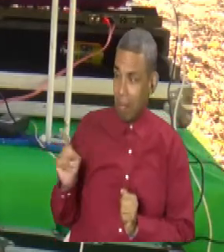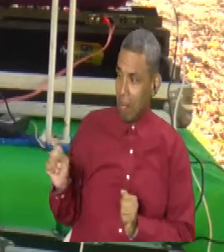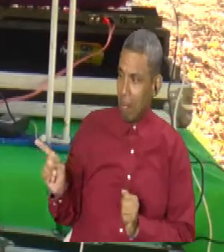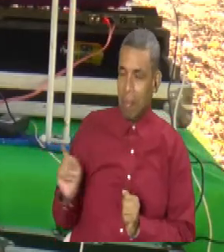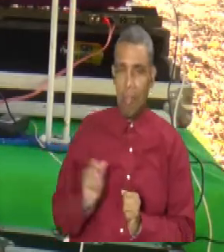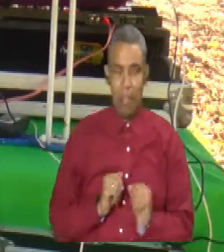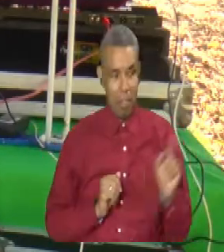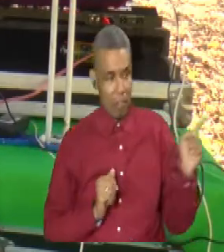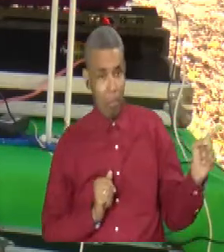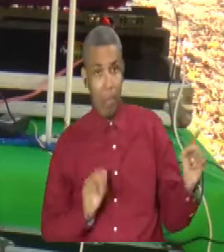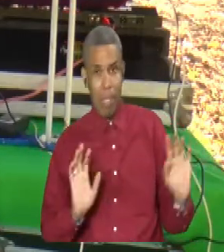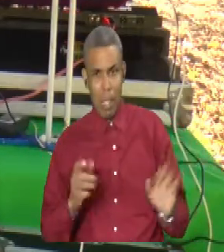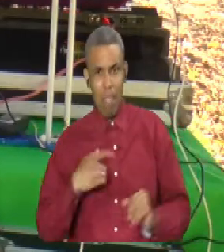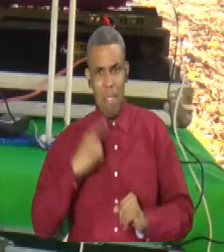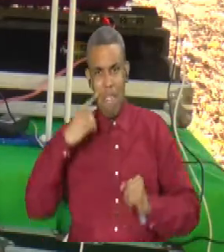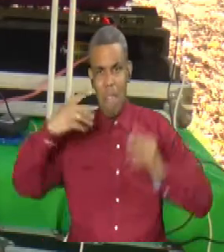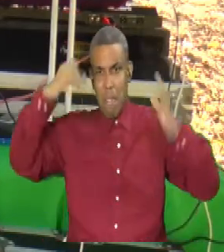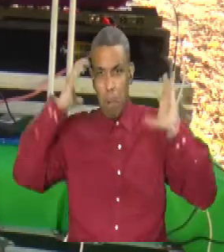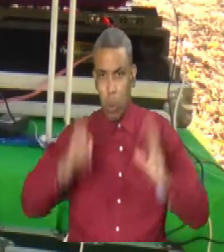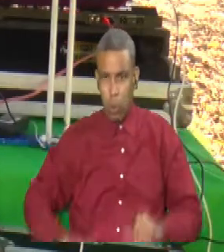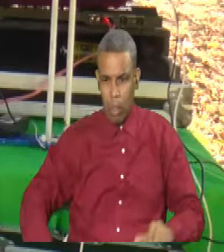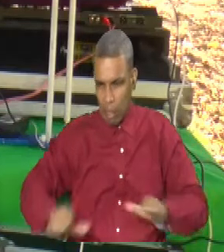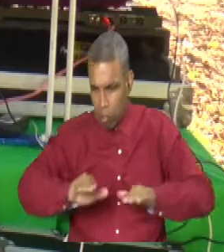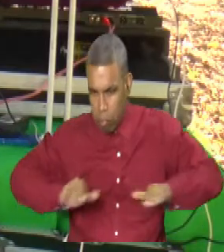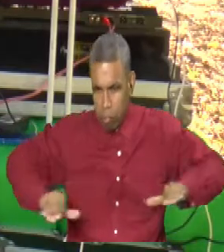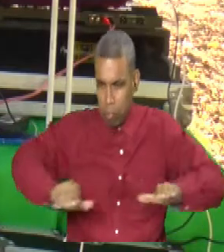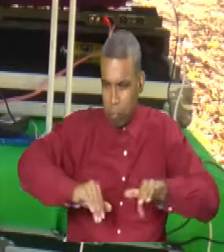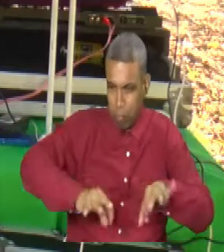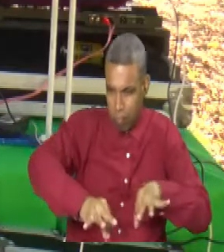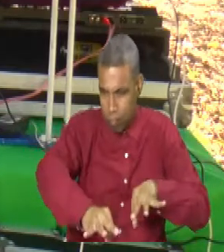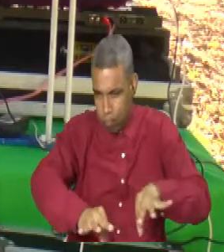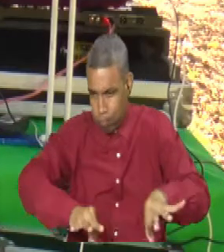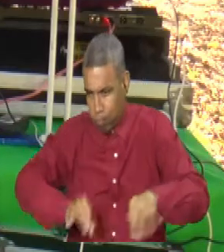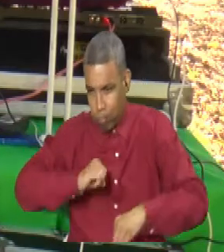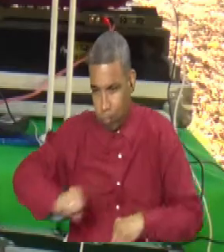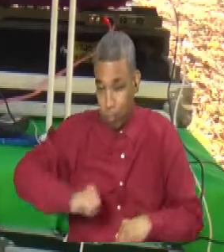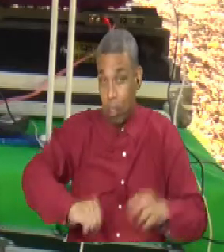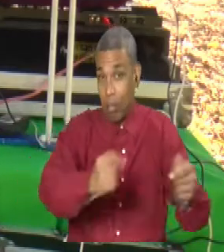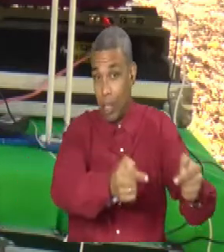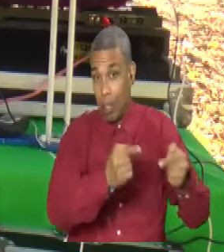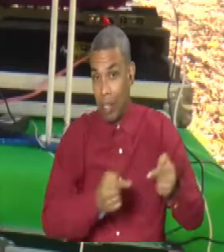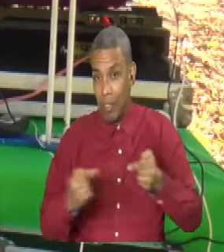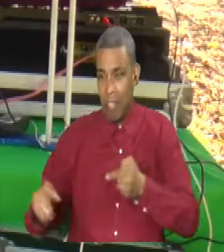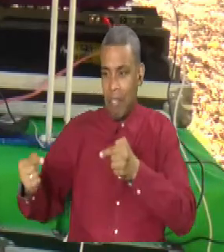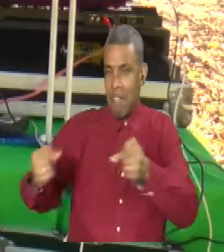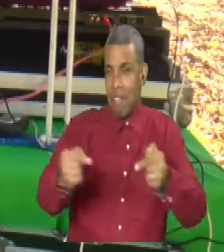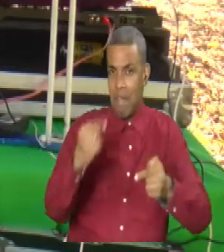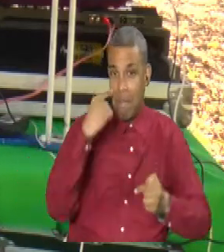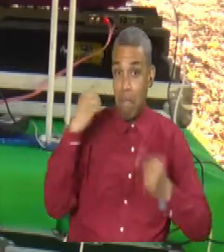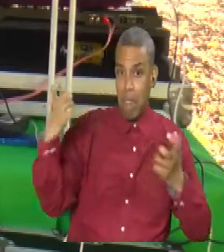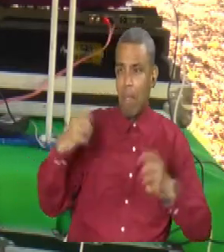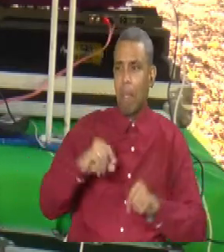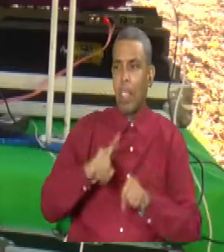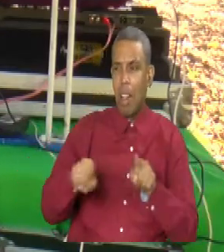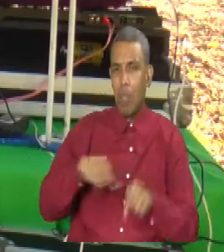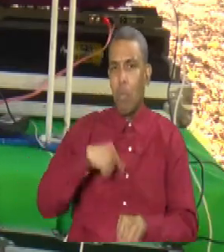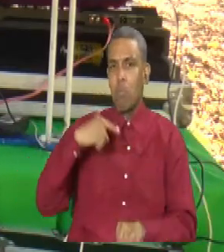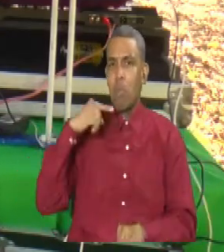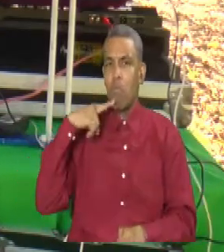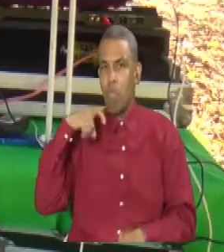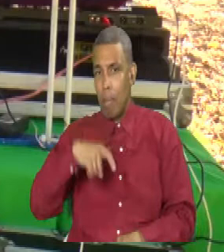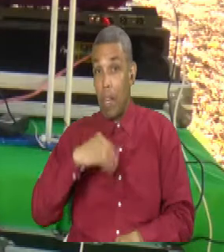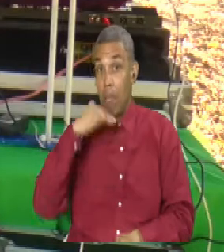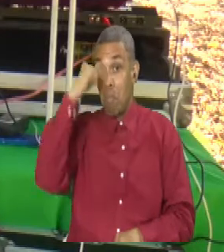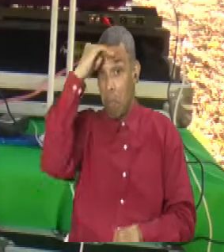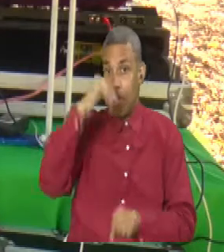movimiento en sus unidades. Para esto, en nuestra segunda batalla de DJ se estarán enfrentando con grandes DJs de la ciudad de Medellín y de la ciudad